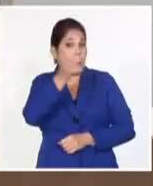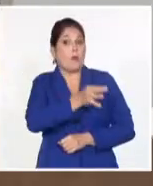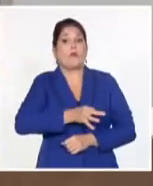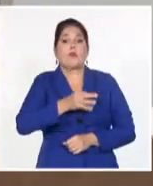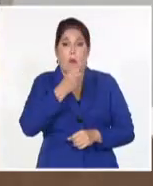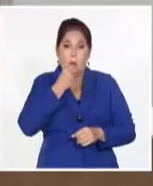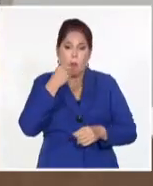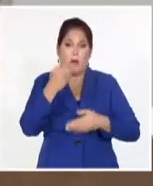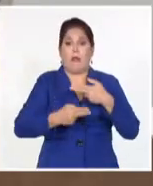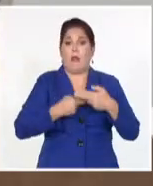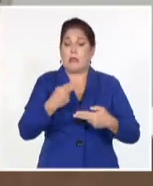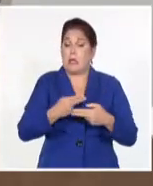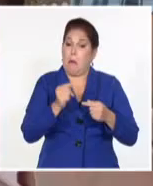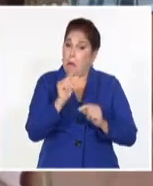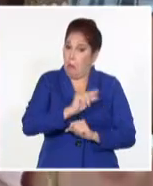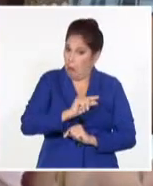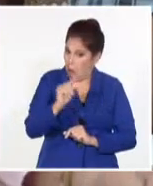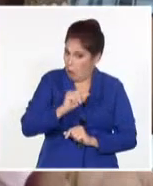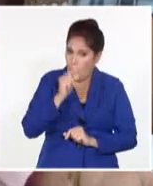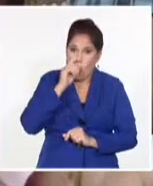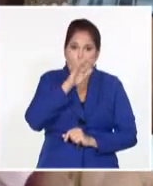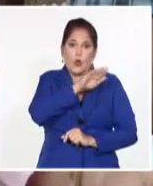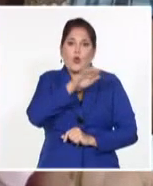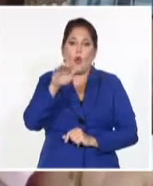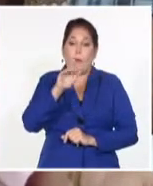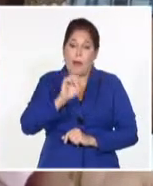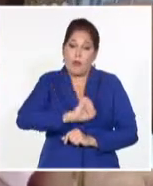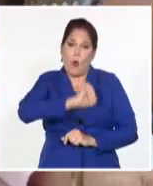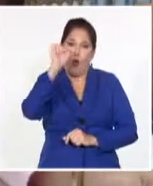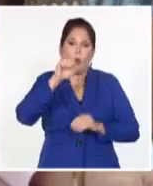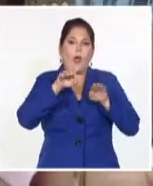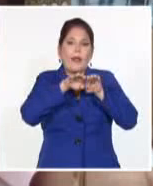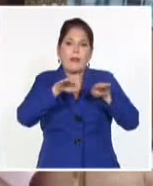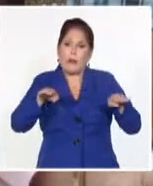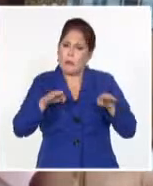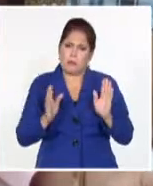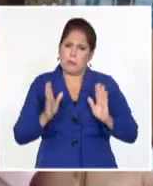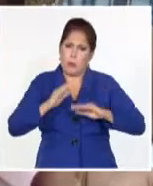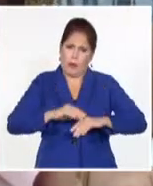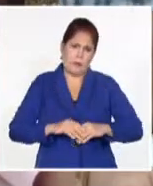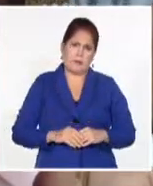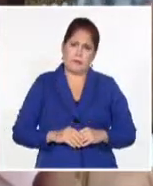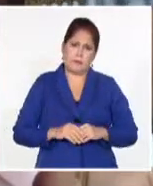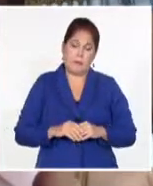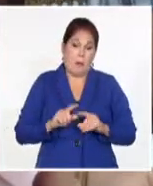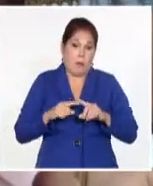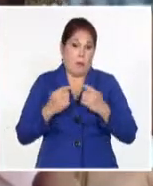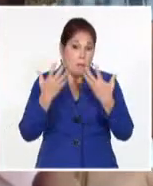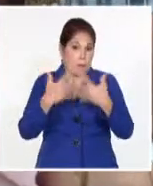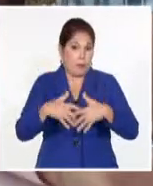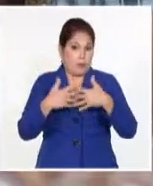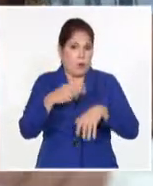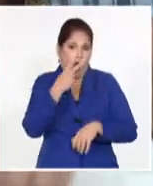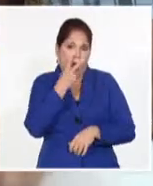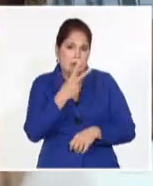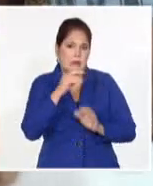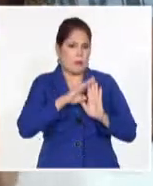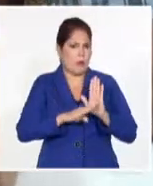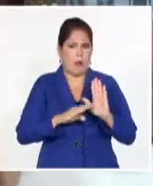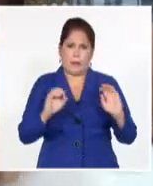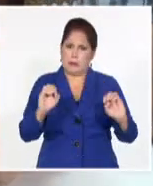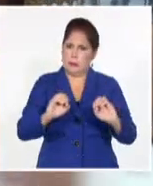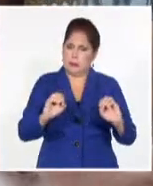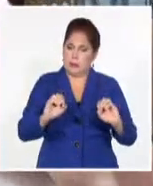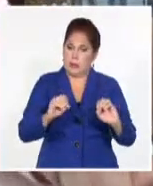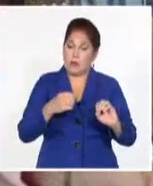pueden gestionar. Como norma general, no se logra estabilidad en que las formas productivas atiendan el programa. Y bueno, hay una